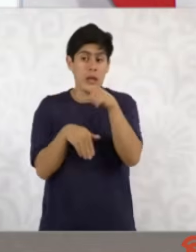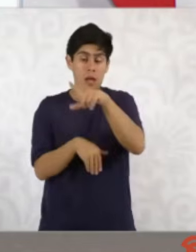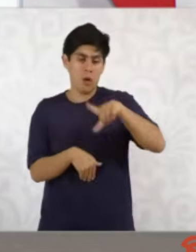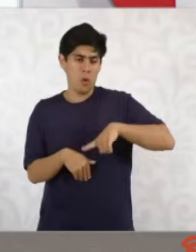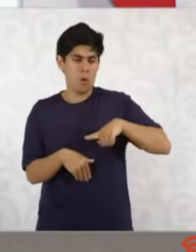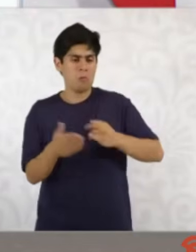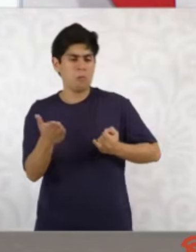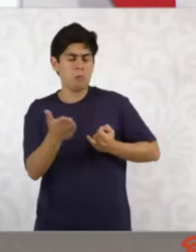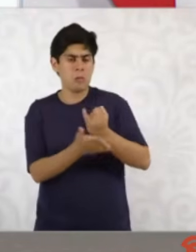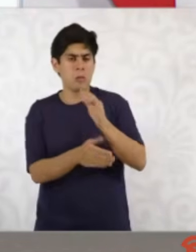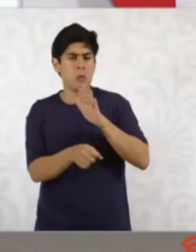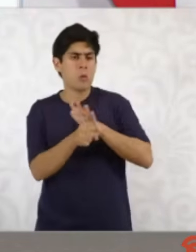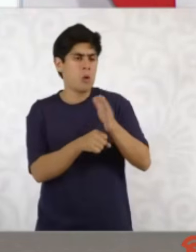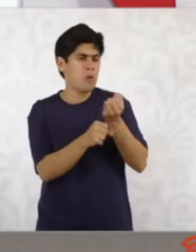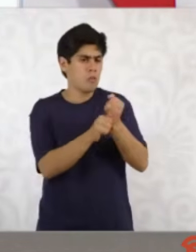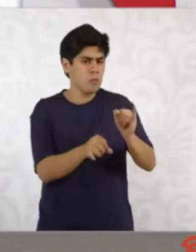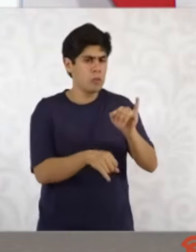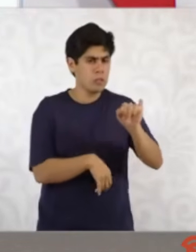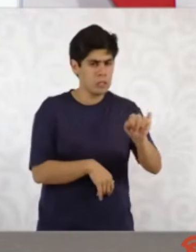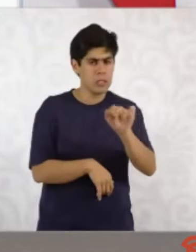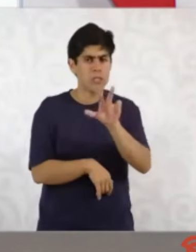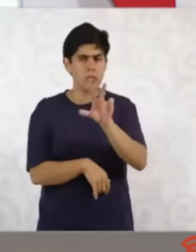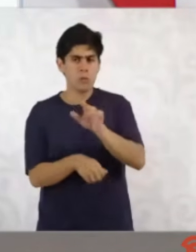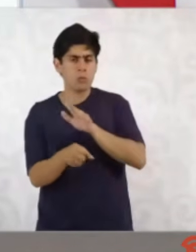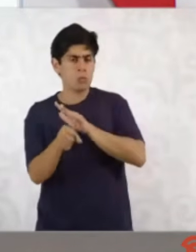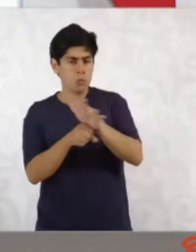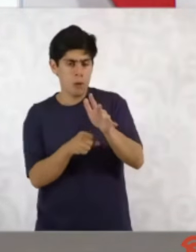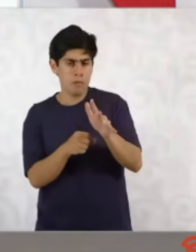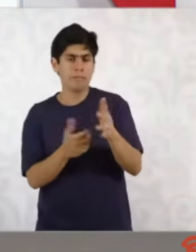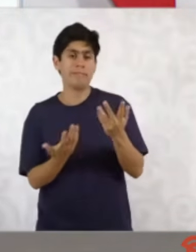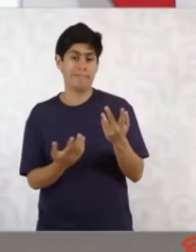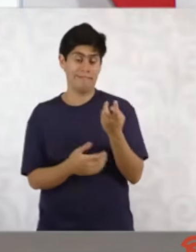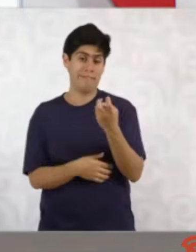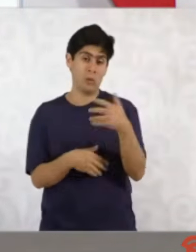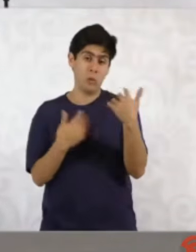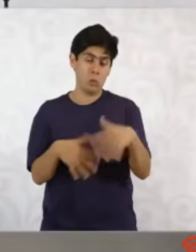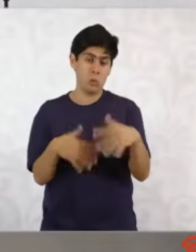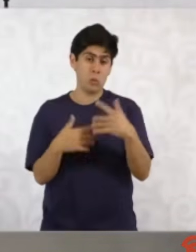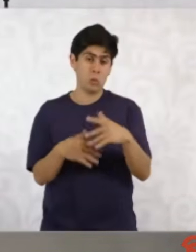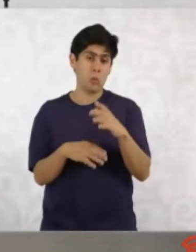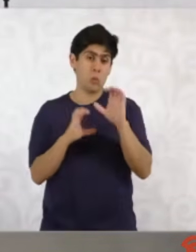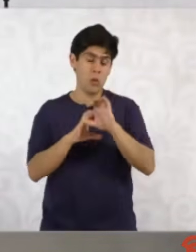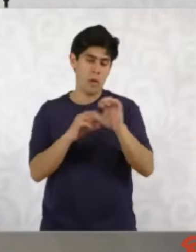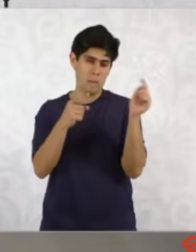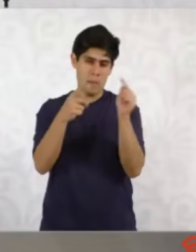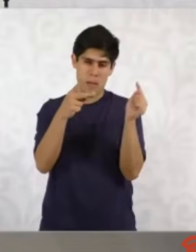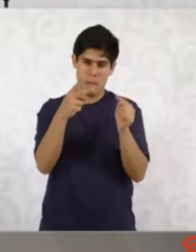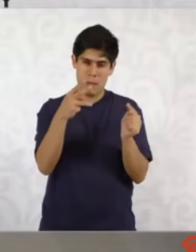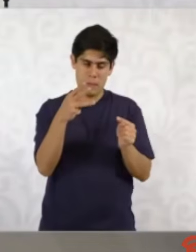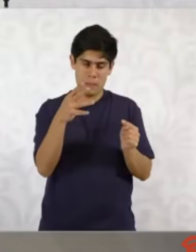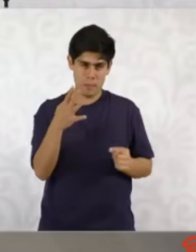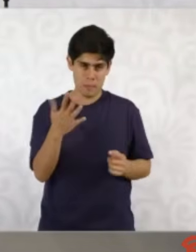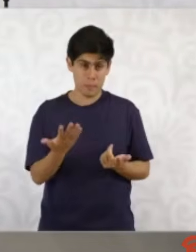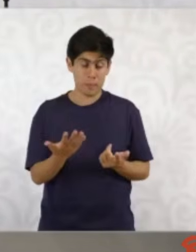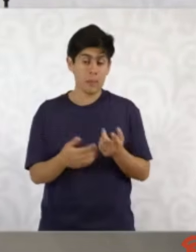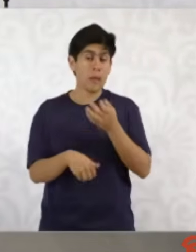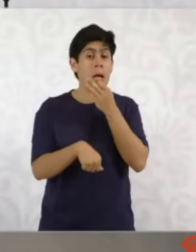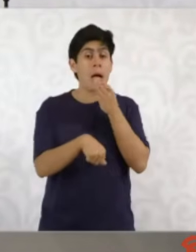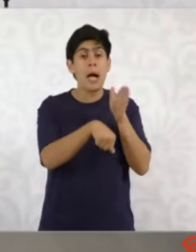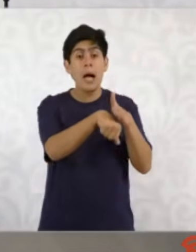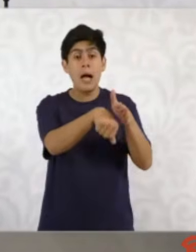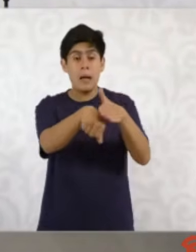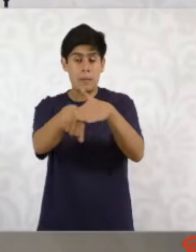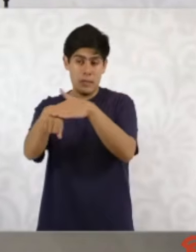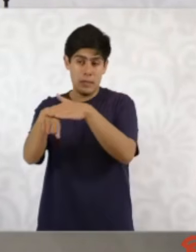gobierno. Lineamientos de la CRT podrán ser pauta para la censura. Anuncian